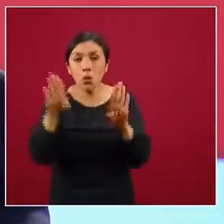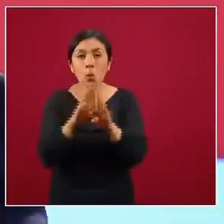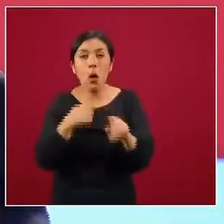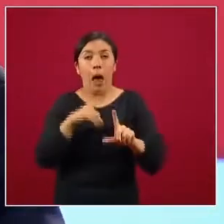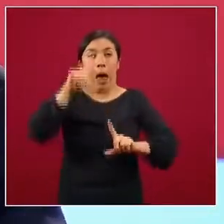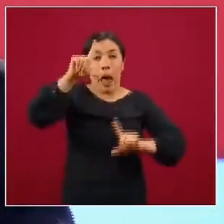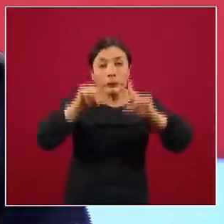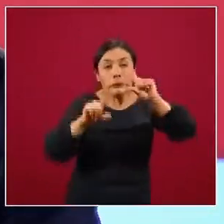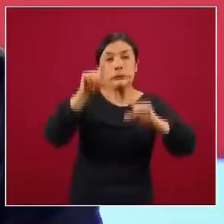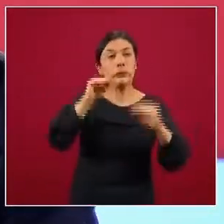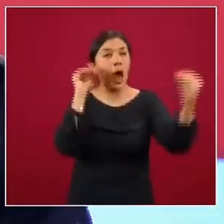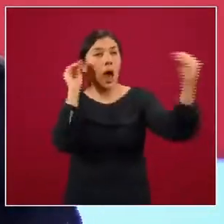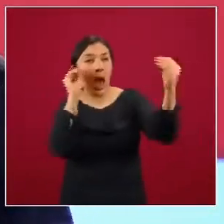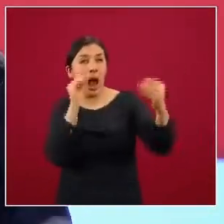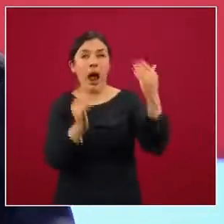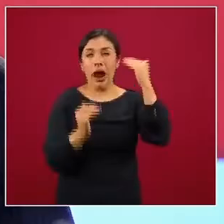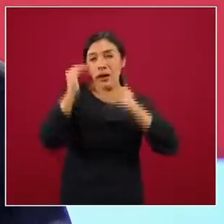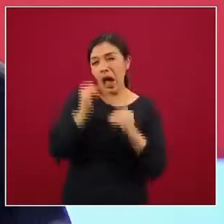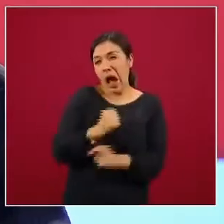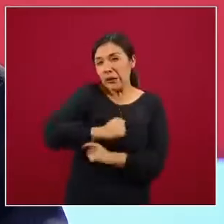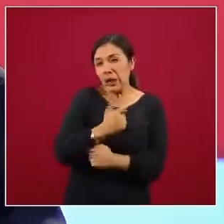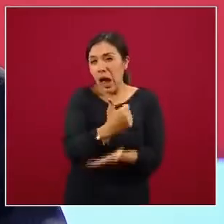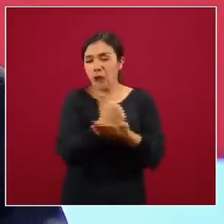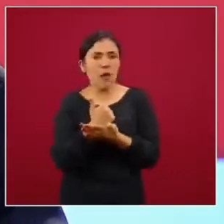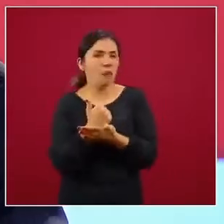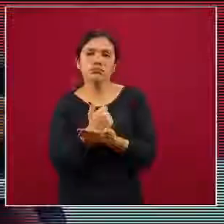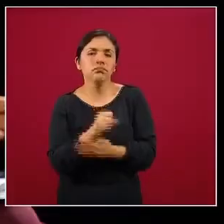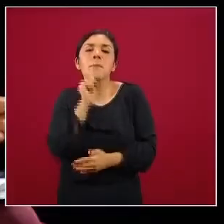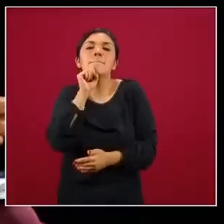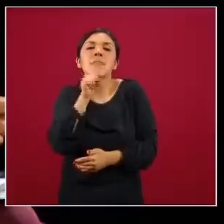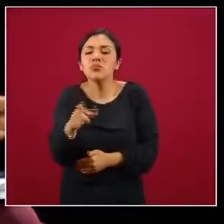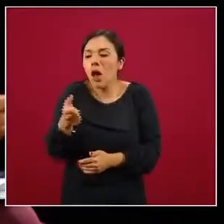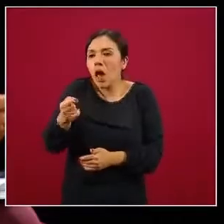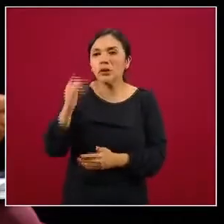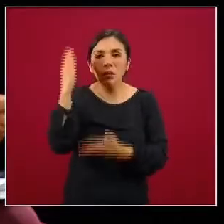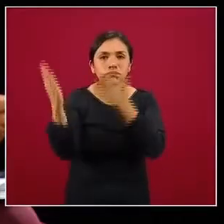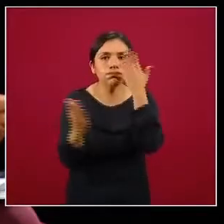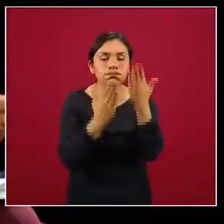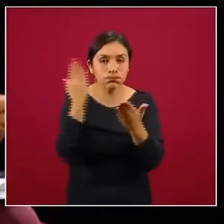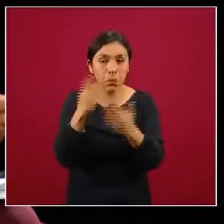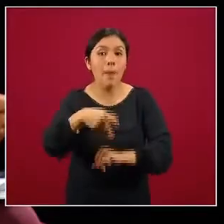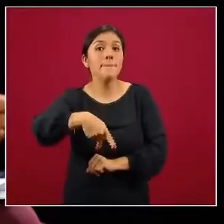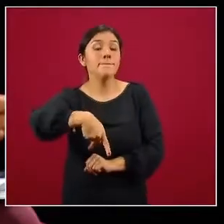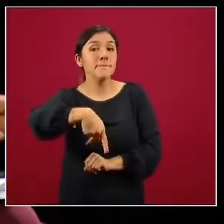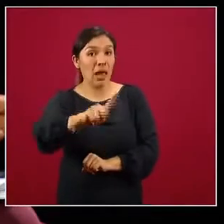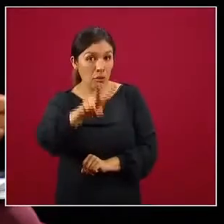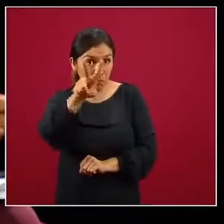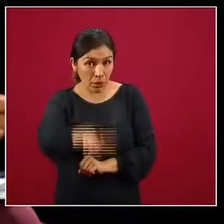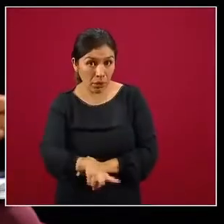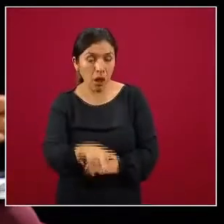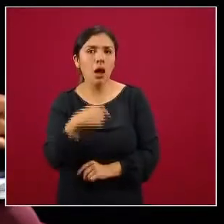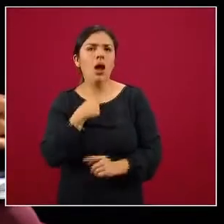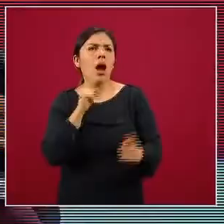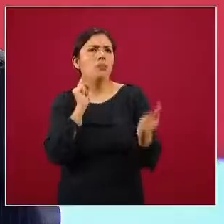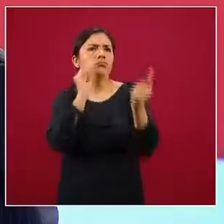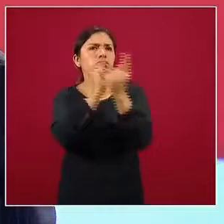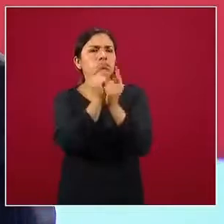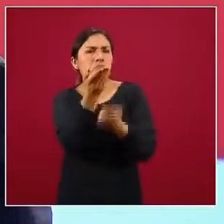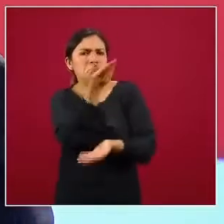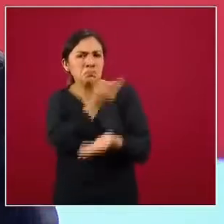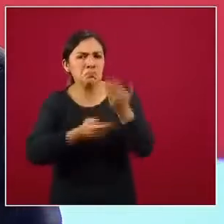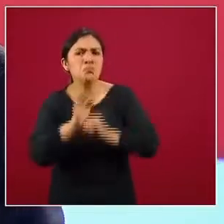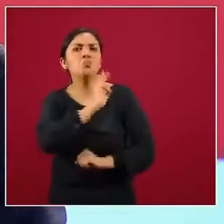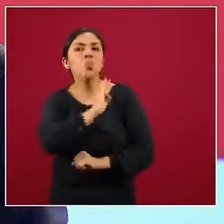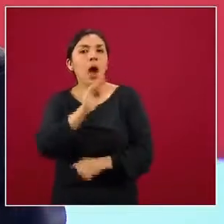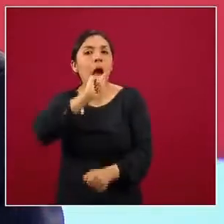bájale, no hay negociación alguna. Es un instrumento técnico. Pero efectivamente, en la conversación